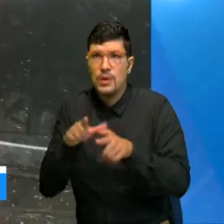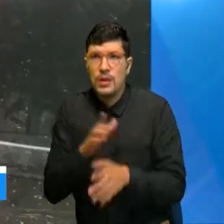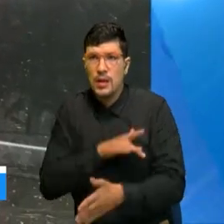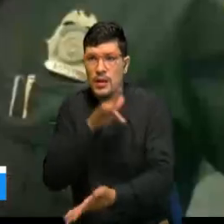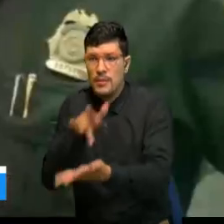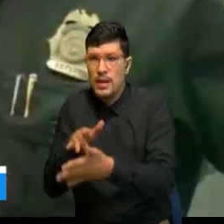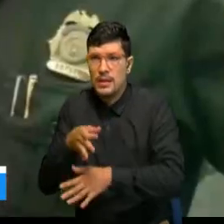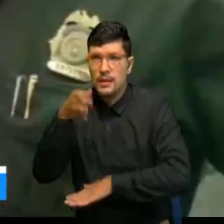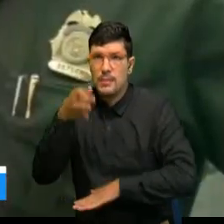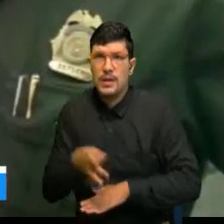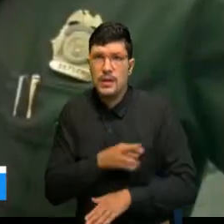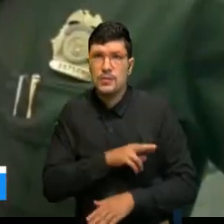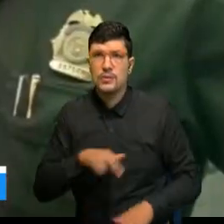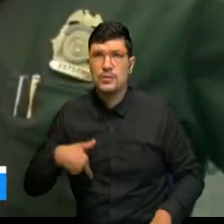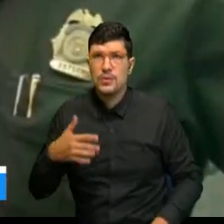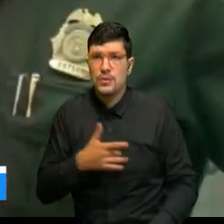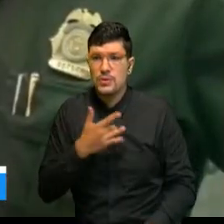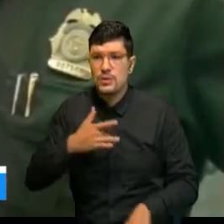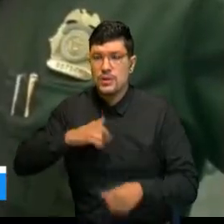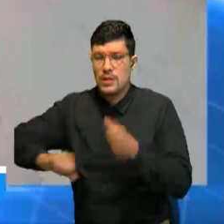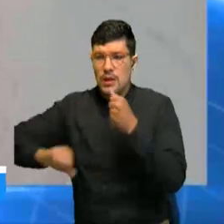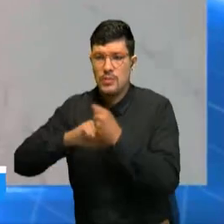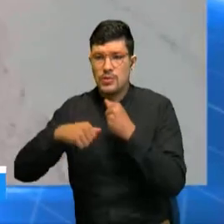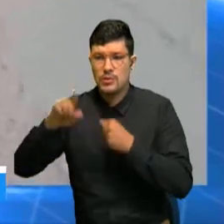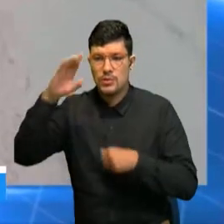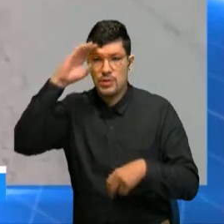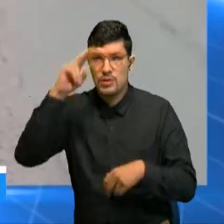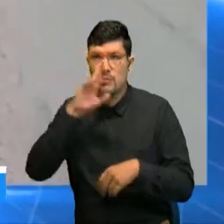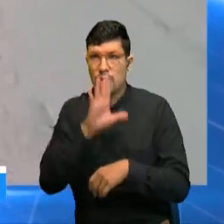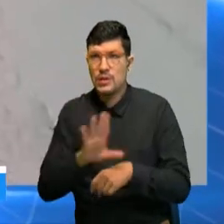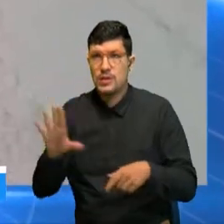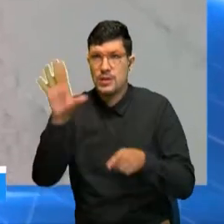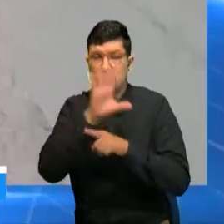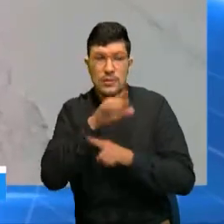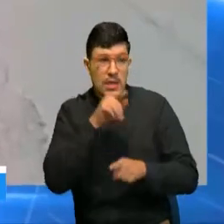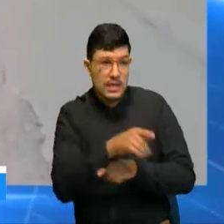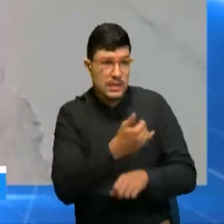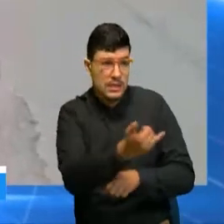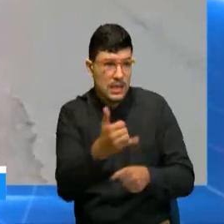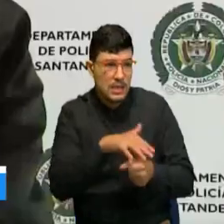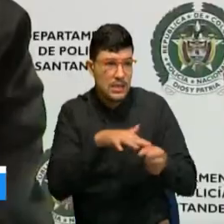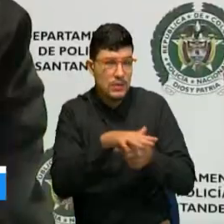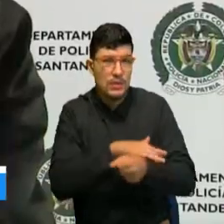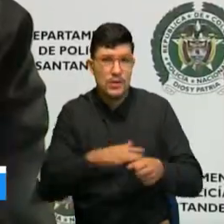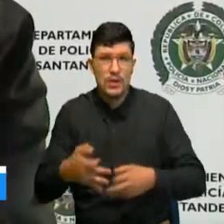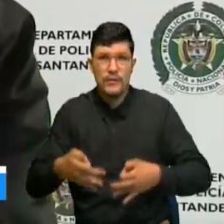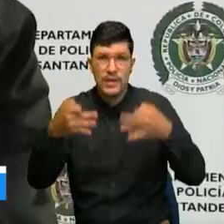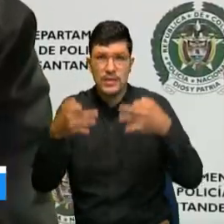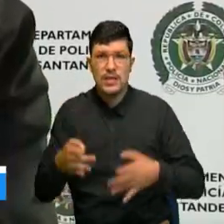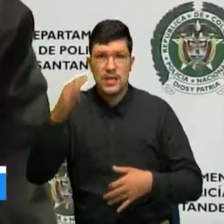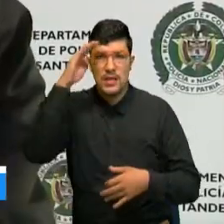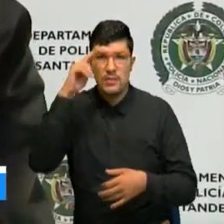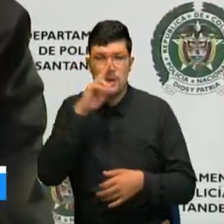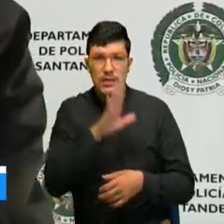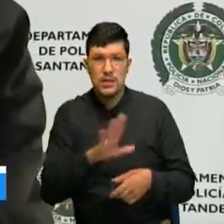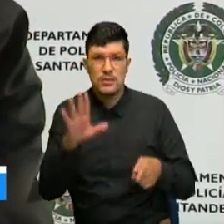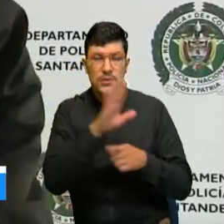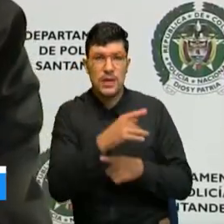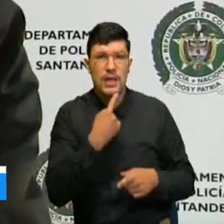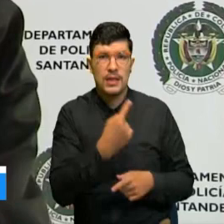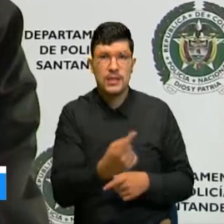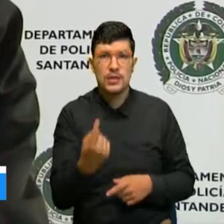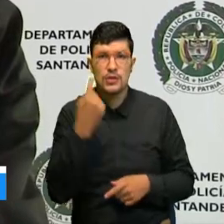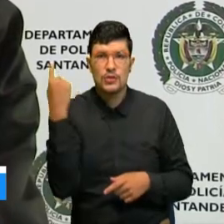muy rápido y nos sentimos respaldados por la Policía Nacional. Frente a este hecho, el oficial de la policía señaló que solamente hay